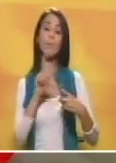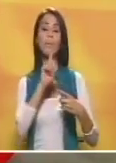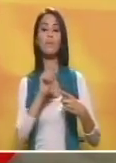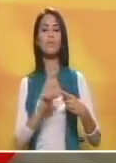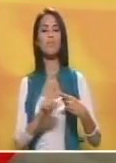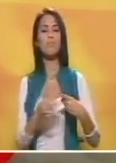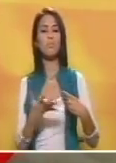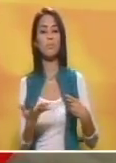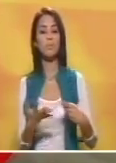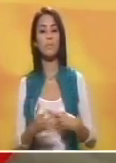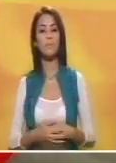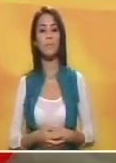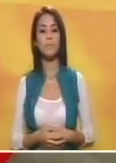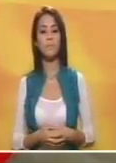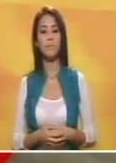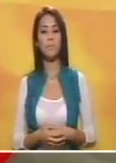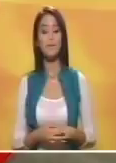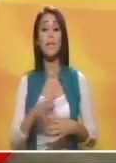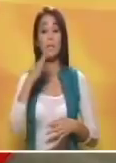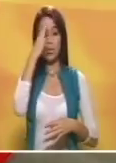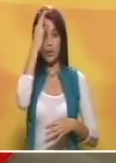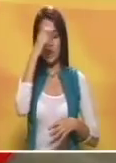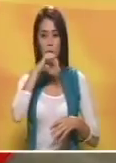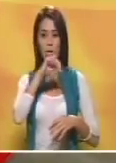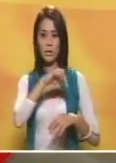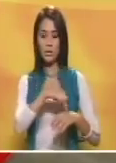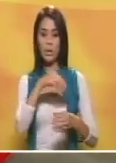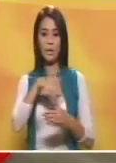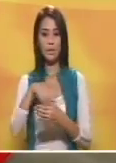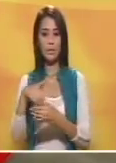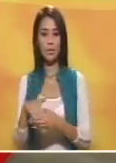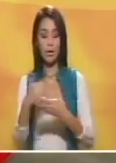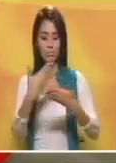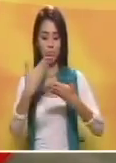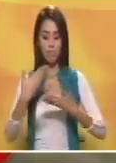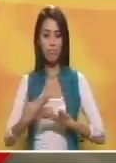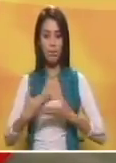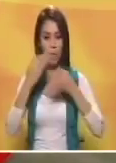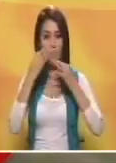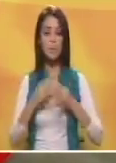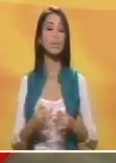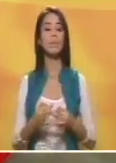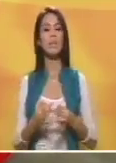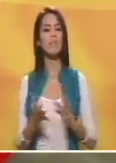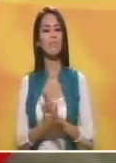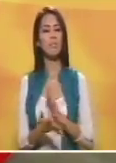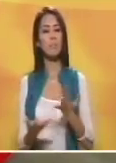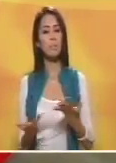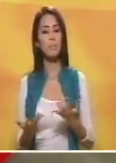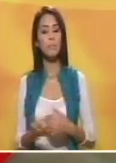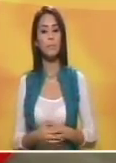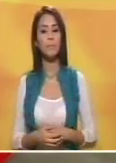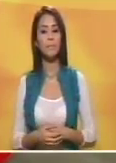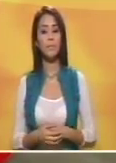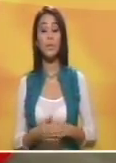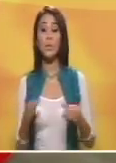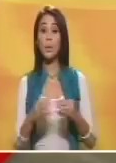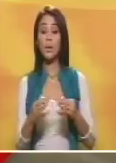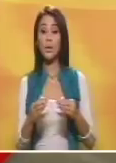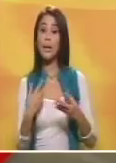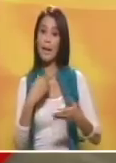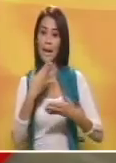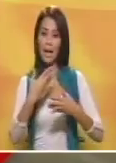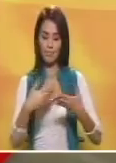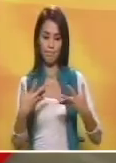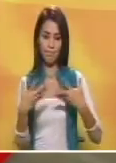ver con saber si el Consejo Nacional Electoral ya ha recibido alguna confirmación sobre la misiva que se envió a la Organización